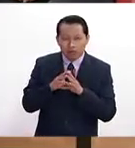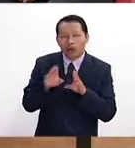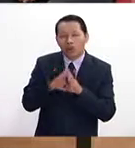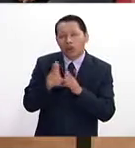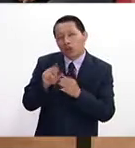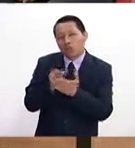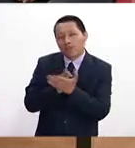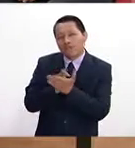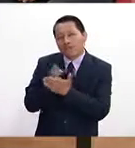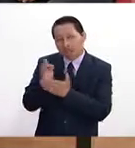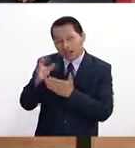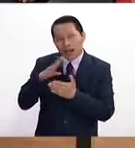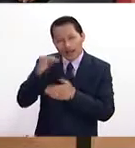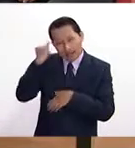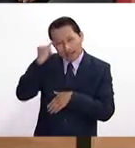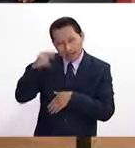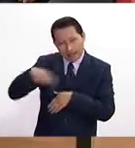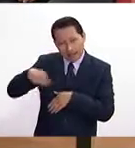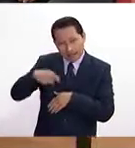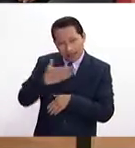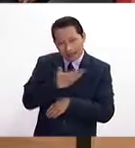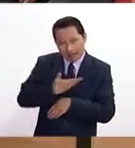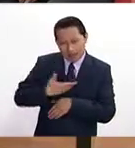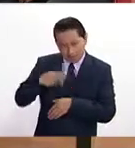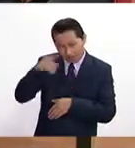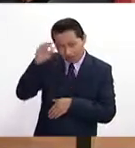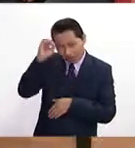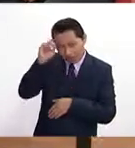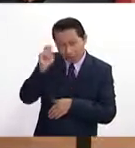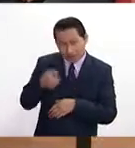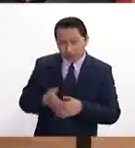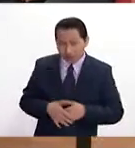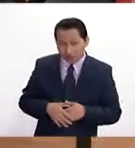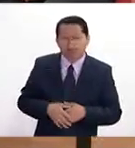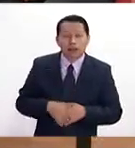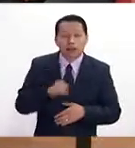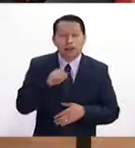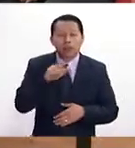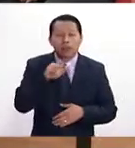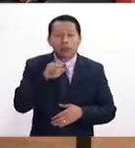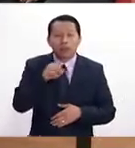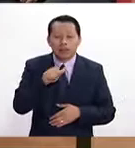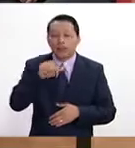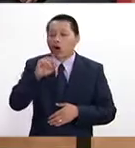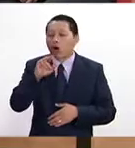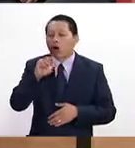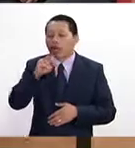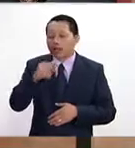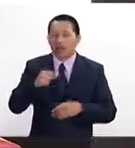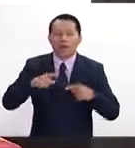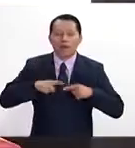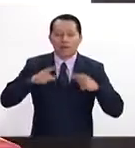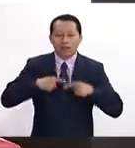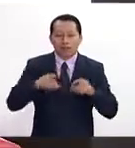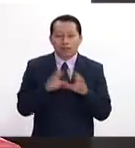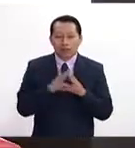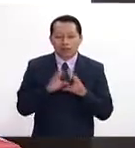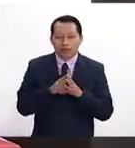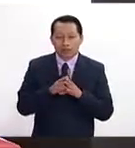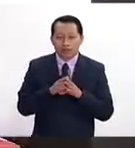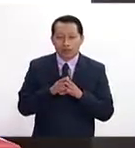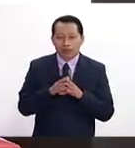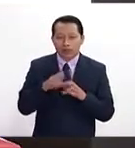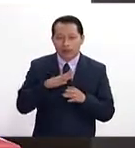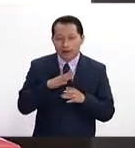fiel a los ideales del presidente. ¿Qué piensas de Sí, esto? pues realmente Luisa Ortega, la fiscal que estuvo a cargo de